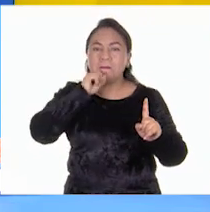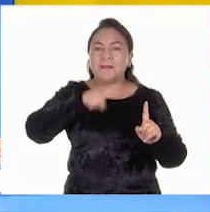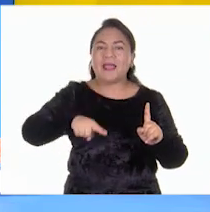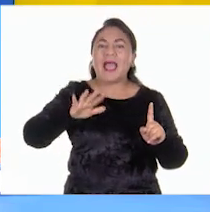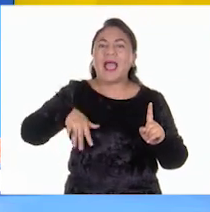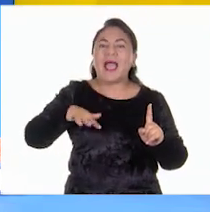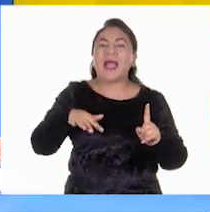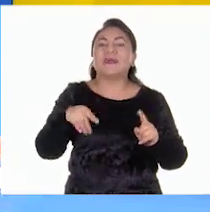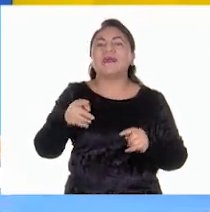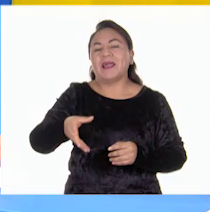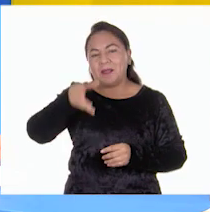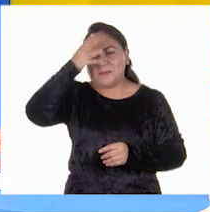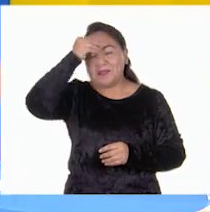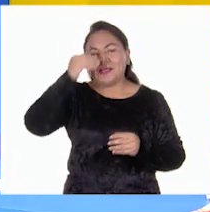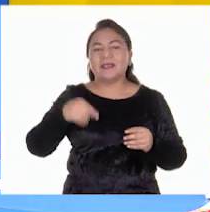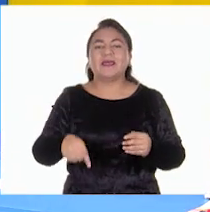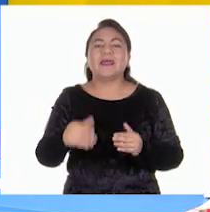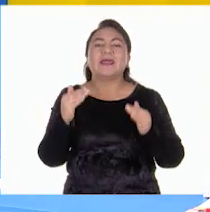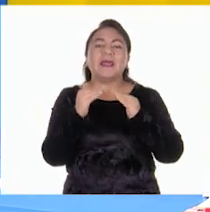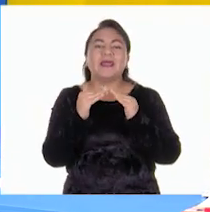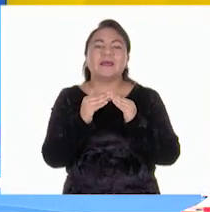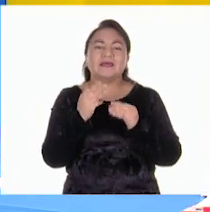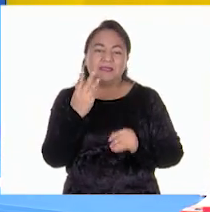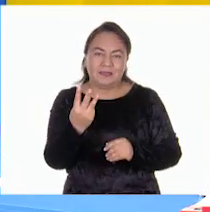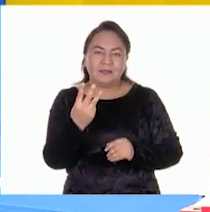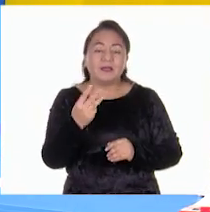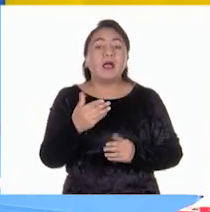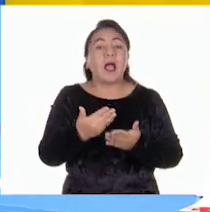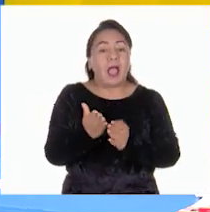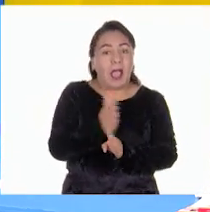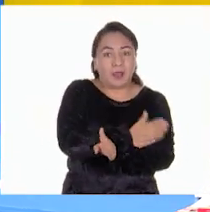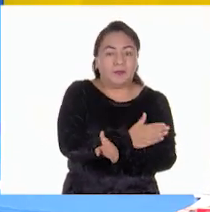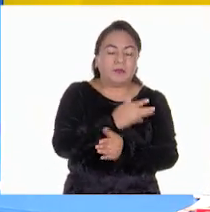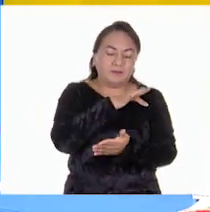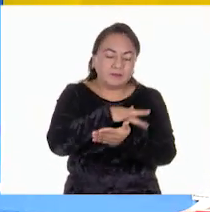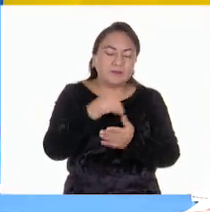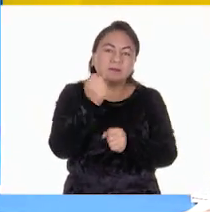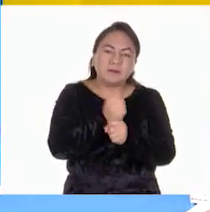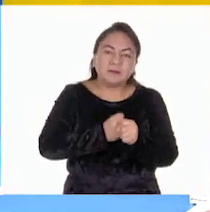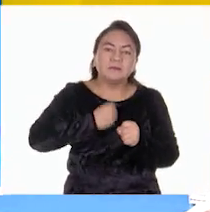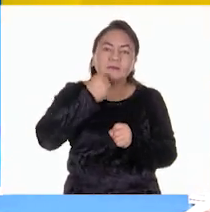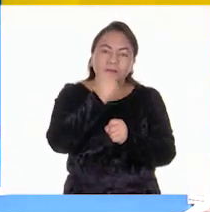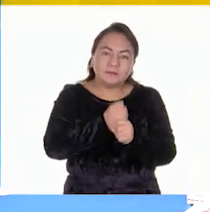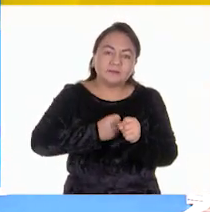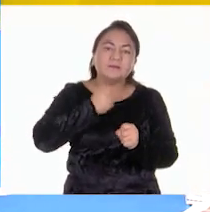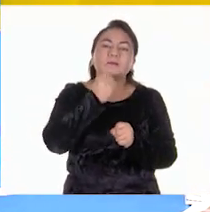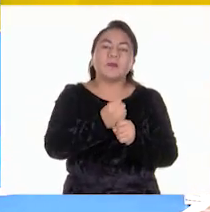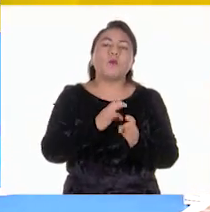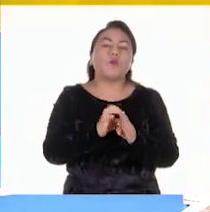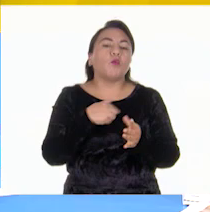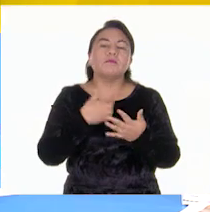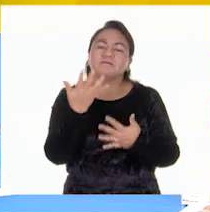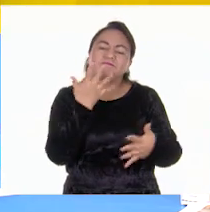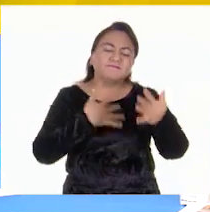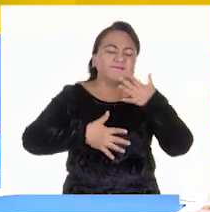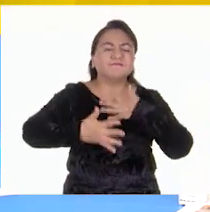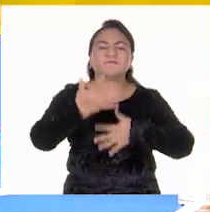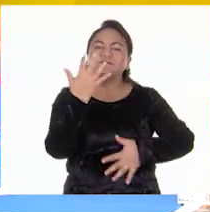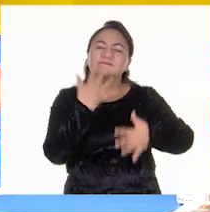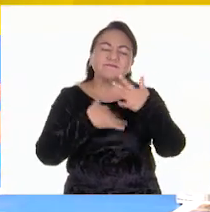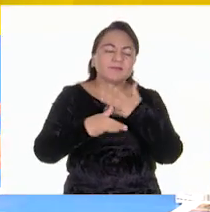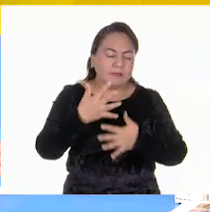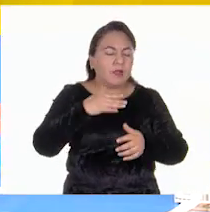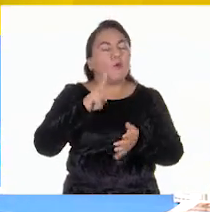en el set de Aprende en Casa 3. Ensayar la lectura dramatizada de una obra de teatro en voz alta para cotejar